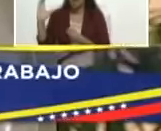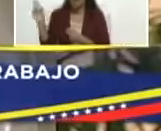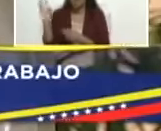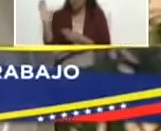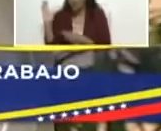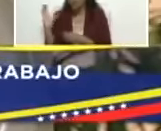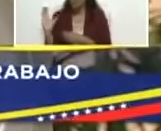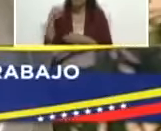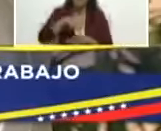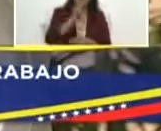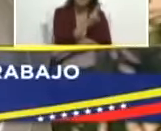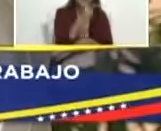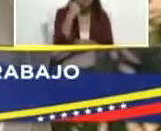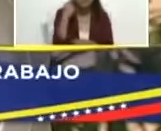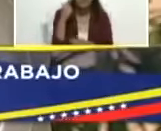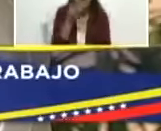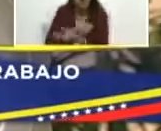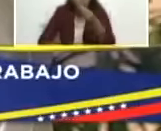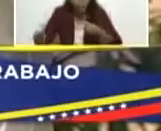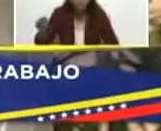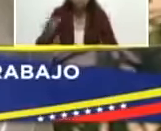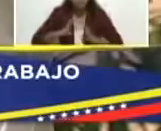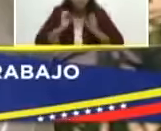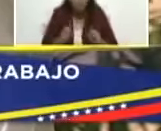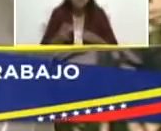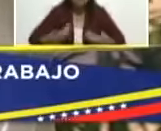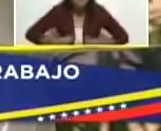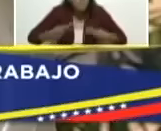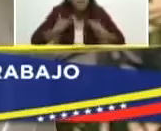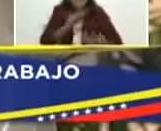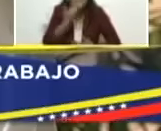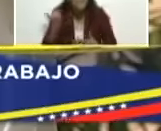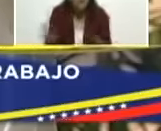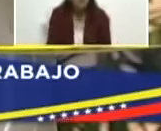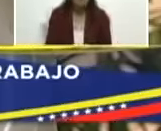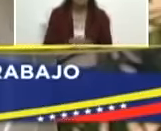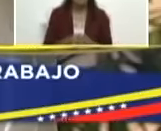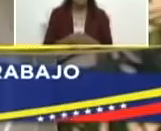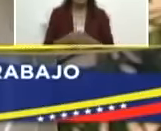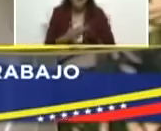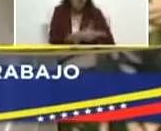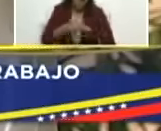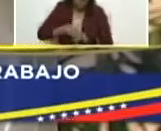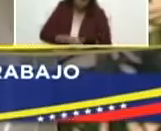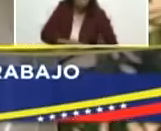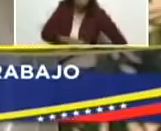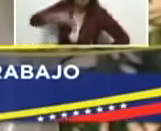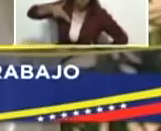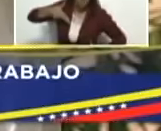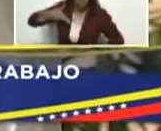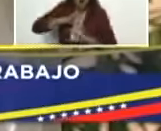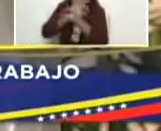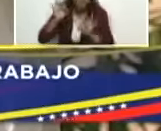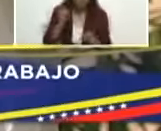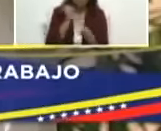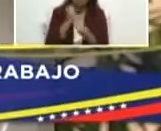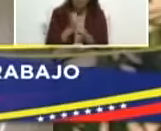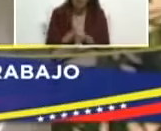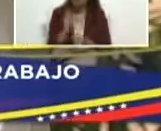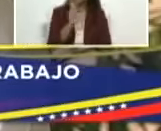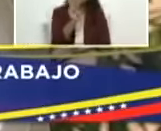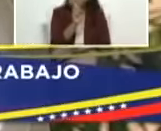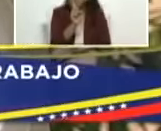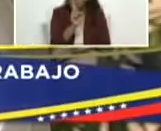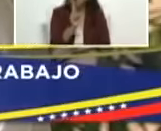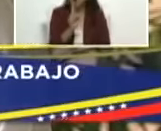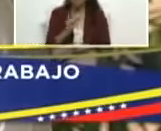tener opciones de vida de tal manera que el arma no sea el destino, sino que sea